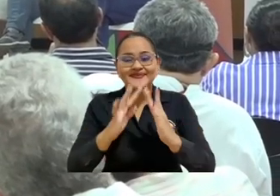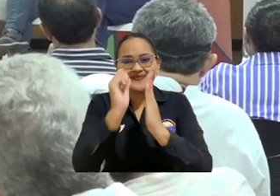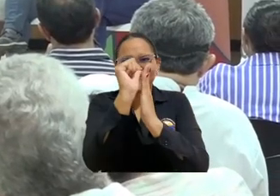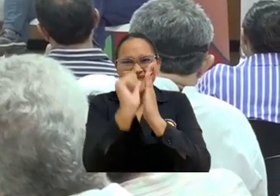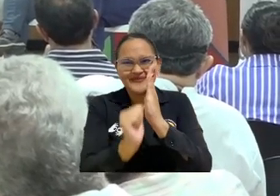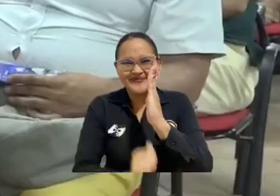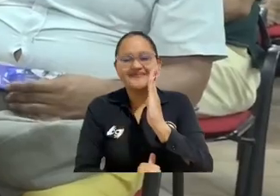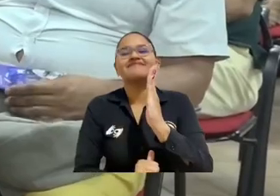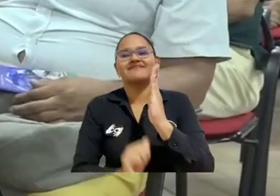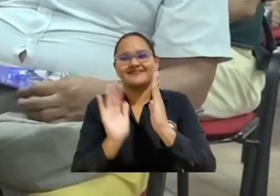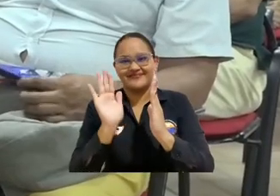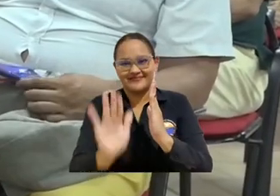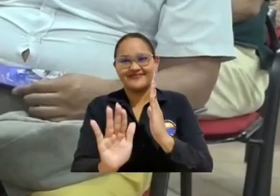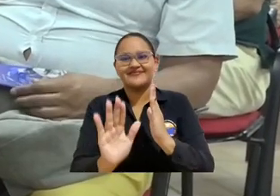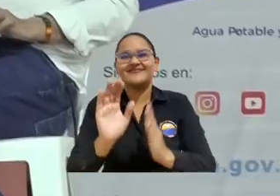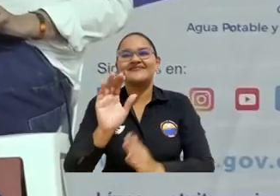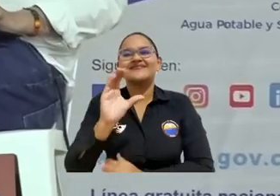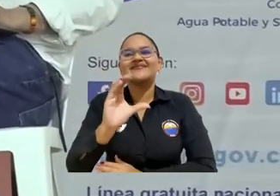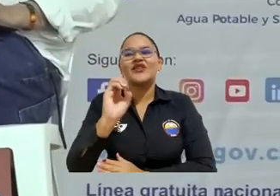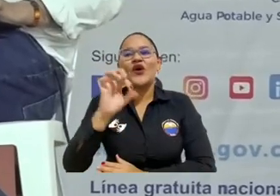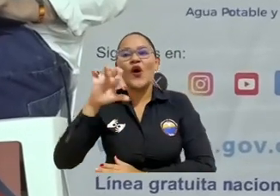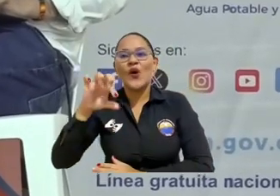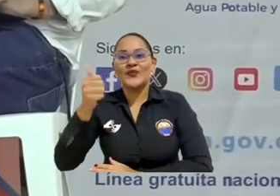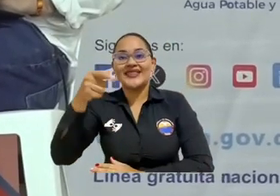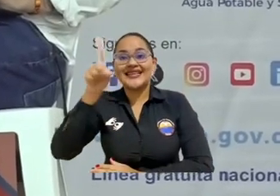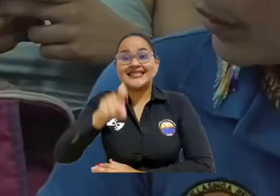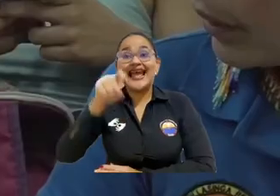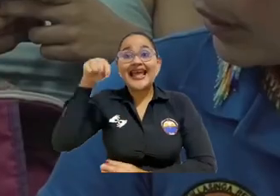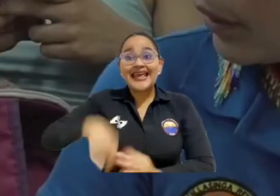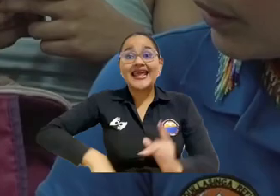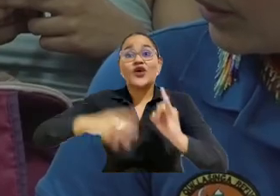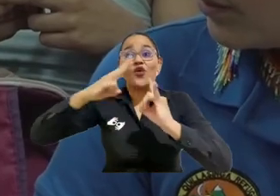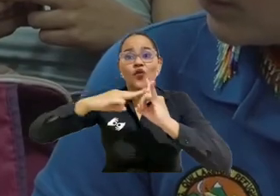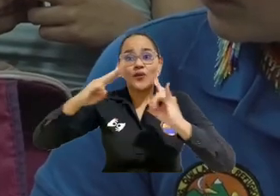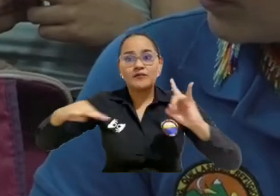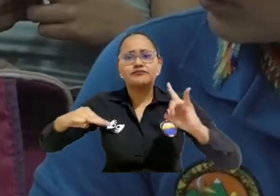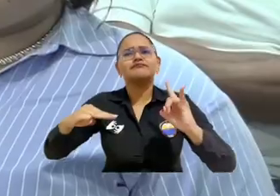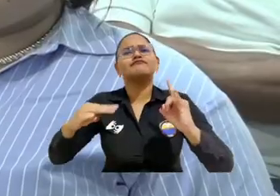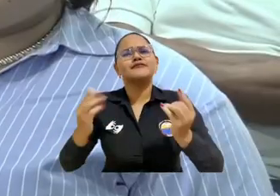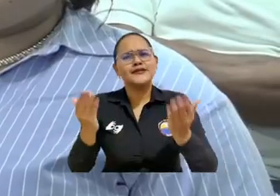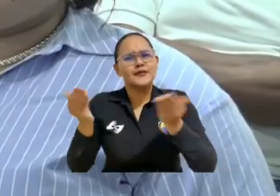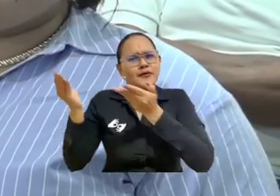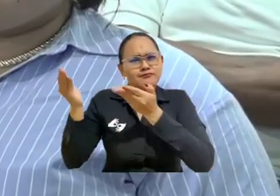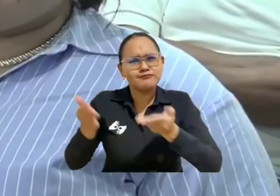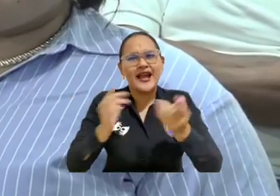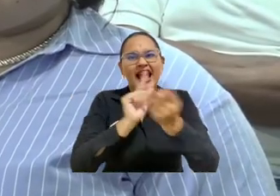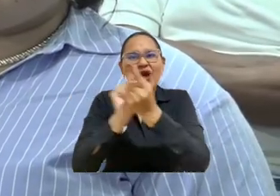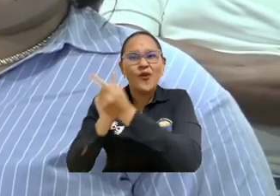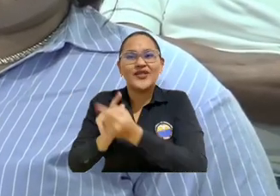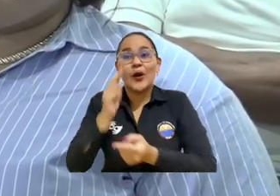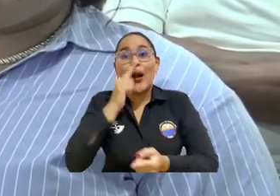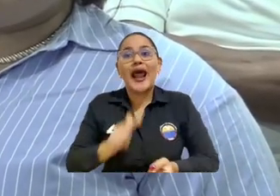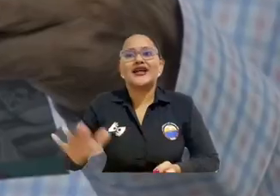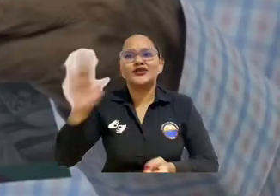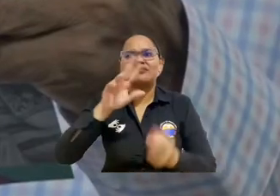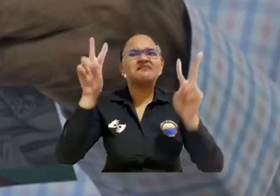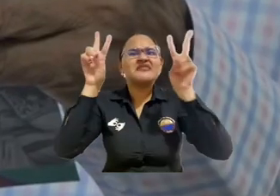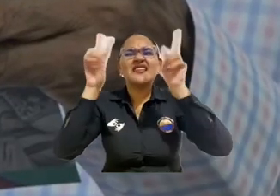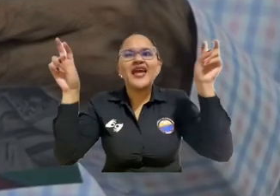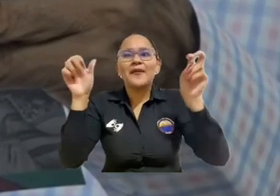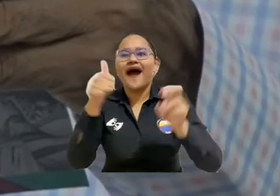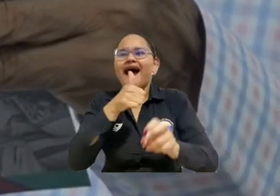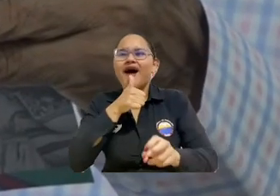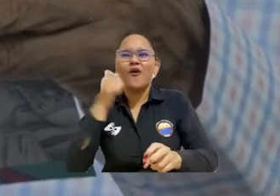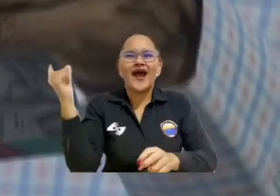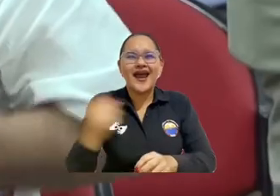como parte de la agenda nacional previa a la cop16 la Universidad del Magdalena sirvió de escenario del encuentro nacional el